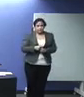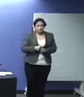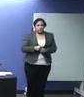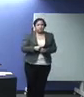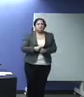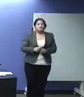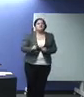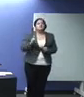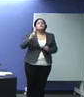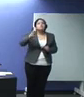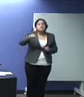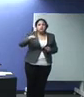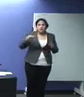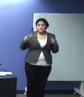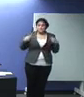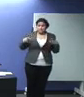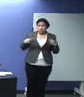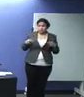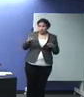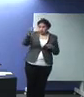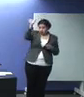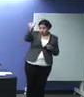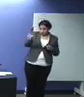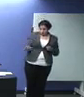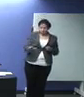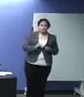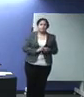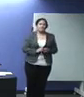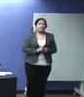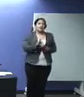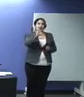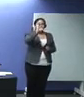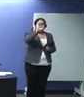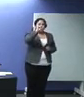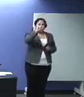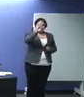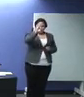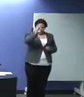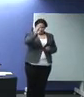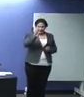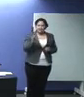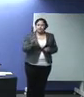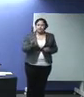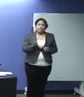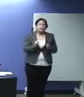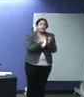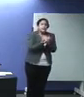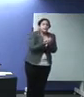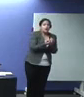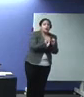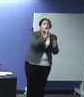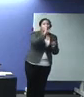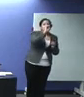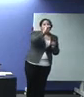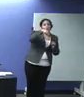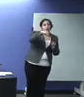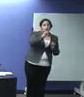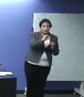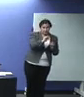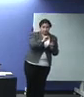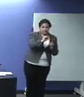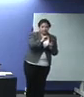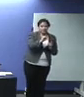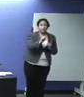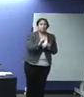al nivel de funcionamiento de la persona. La CIF es complementaria a otra clasificación de la OMS, que es la Clasificación